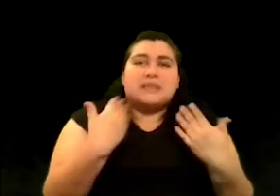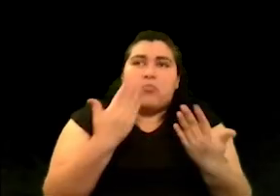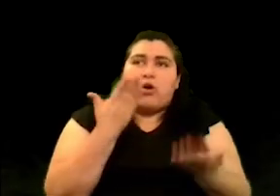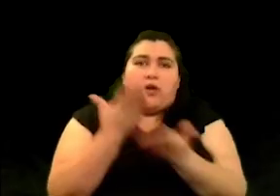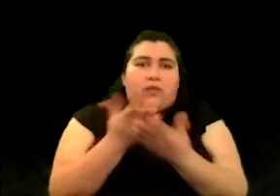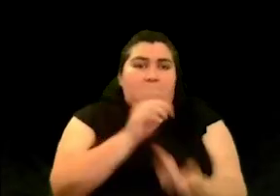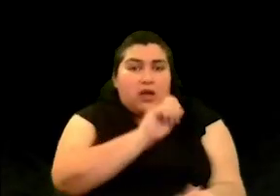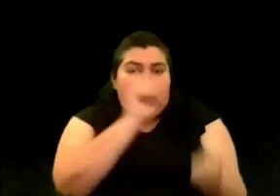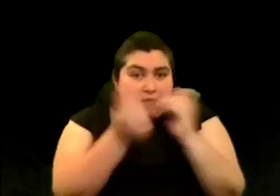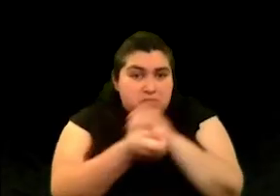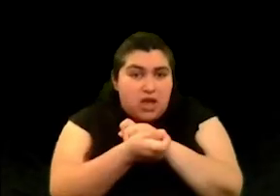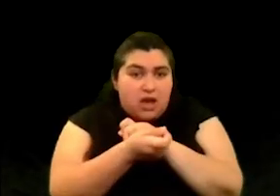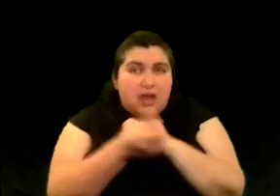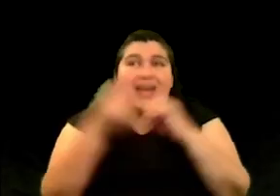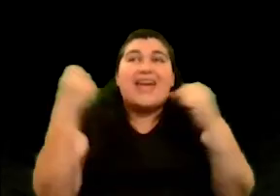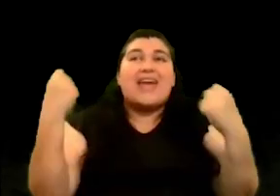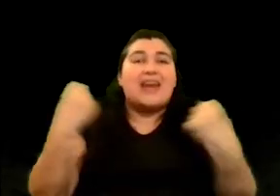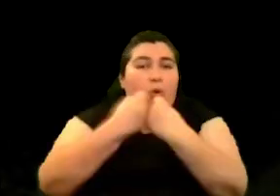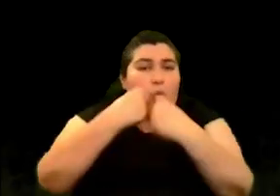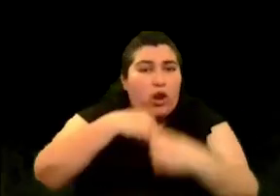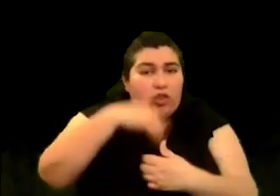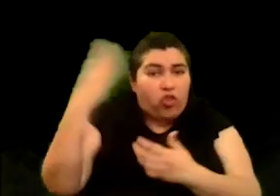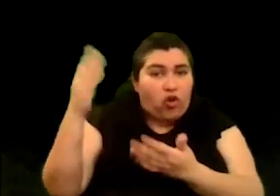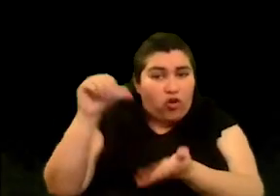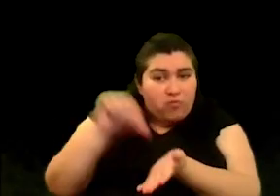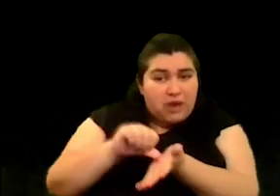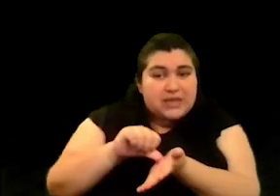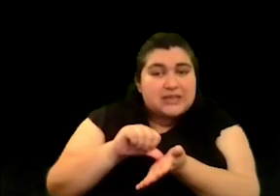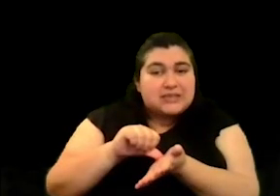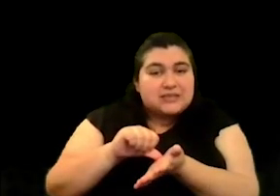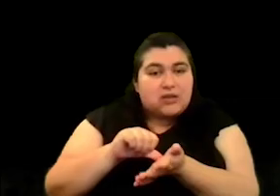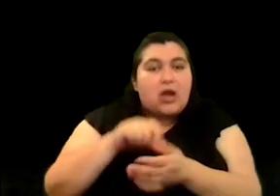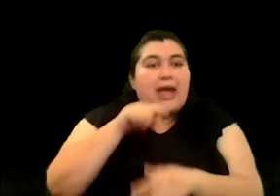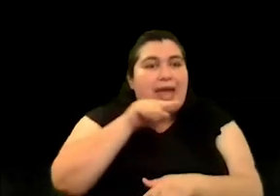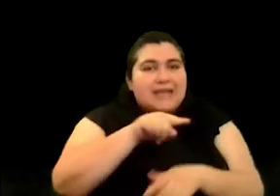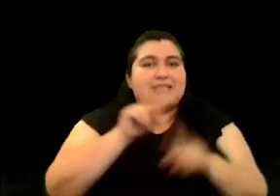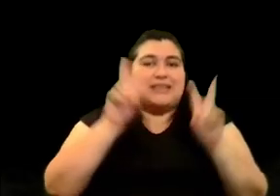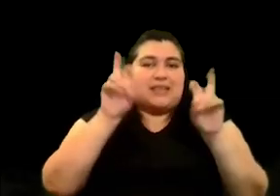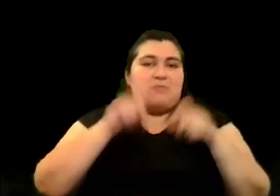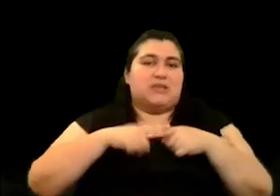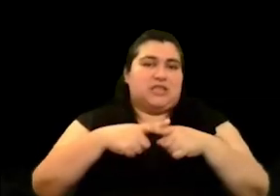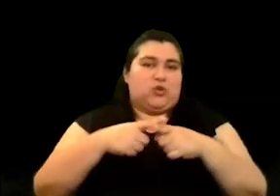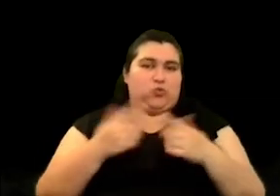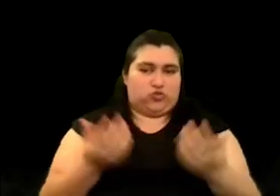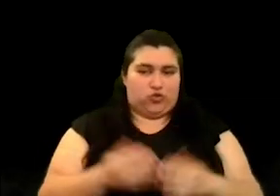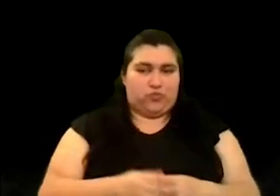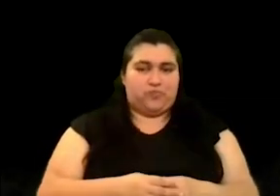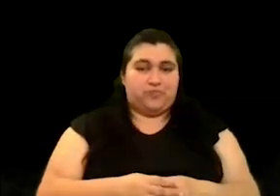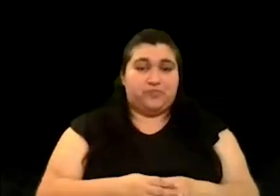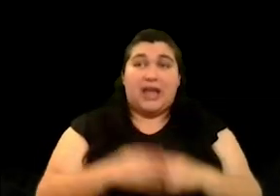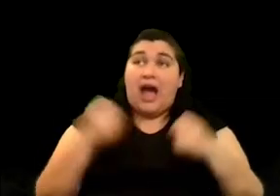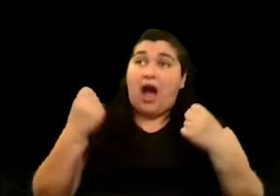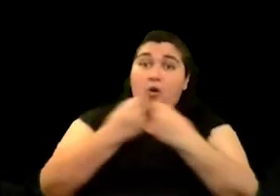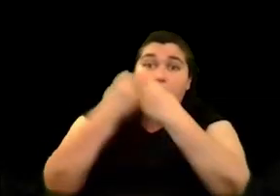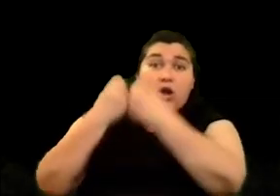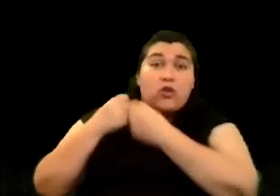un tratado? Eso fue lo que se discutió. Claro, los tratados internacionales hasta hace